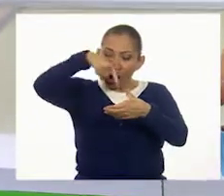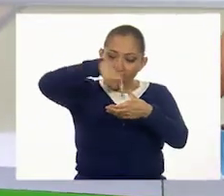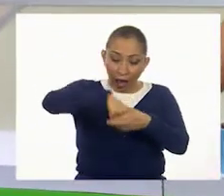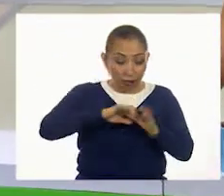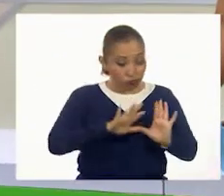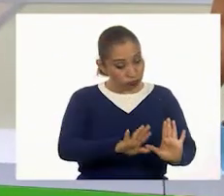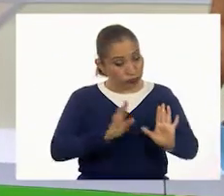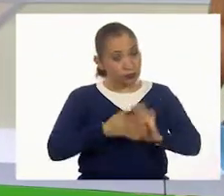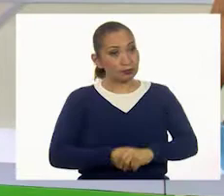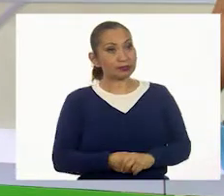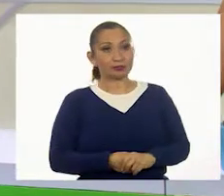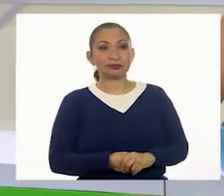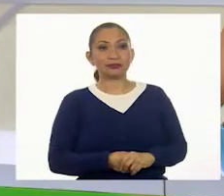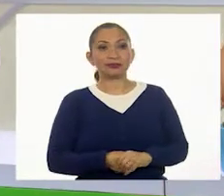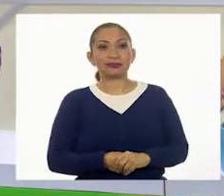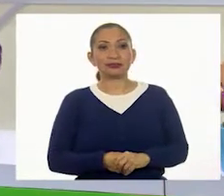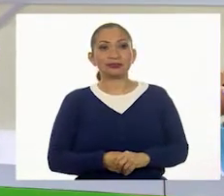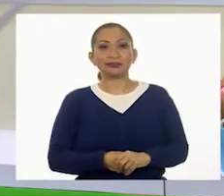guárdense ahí.